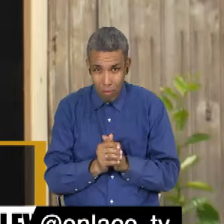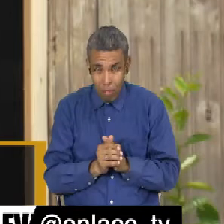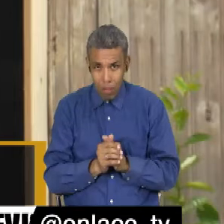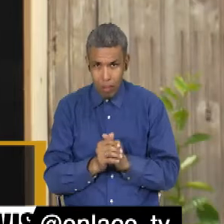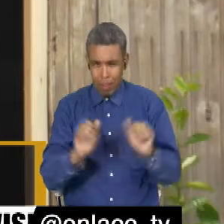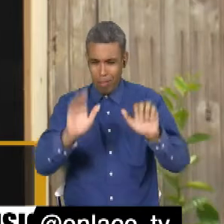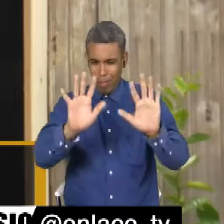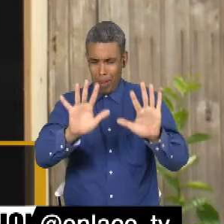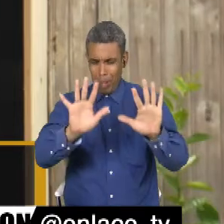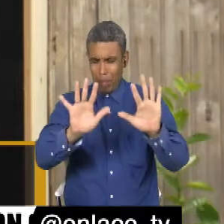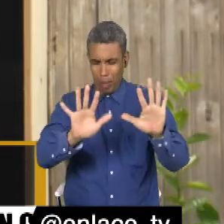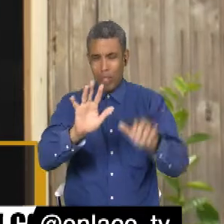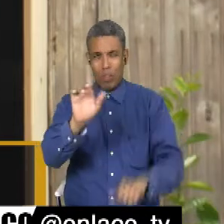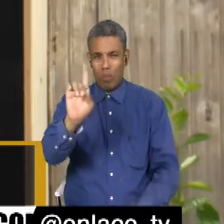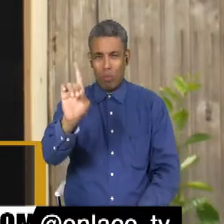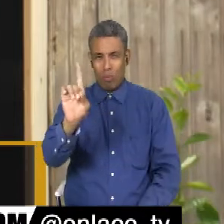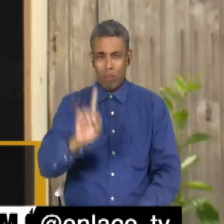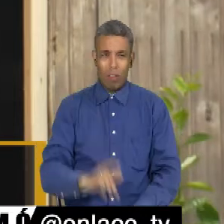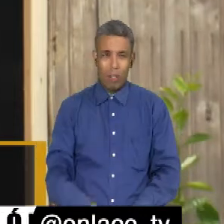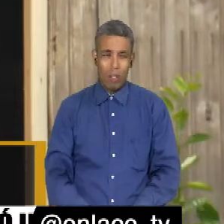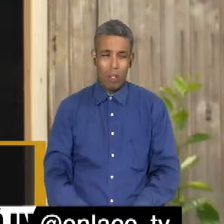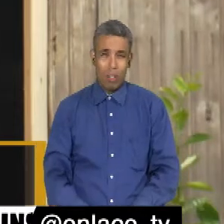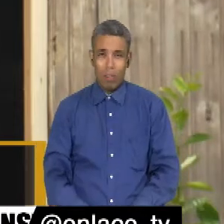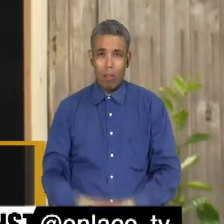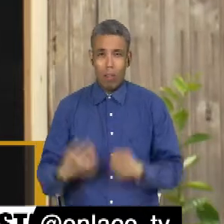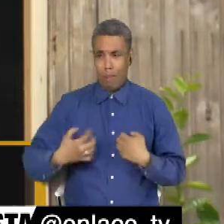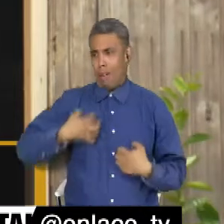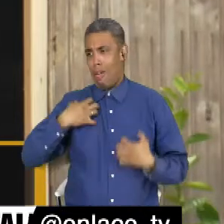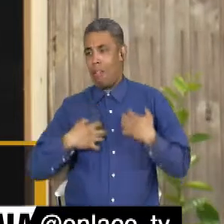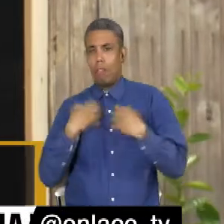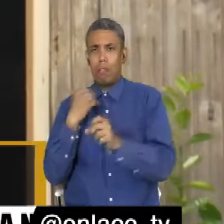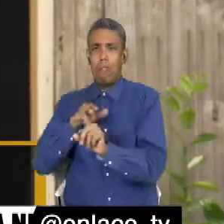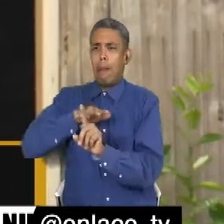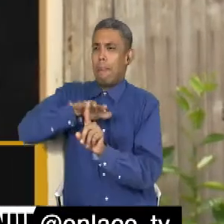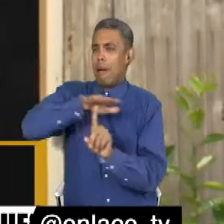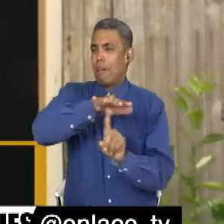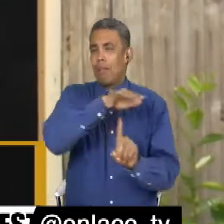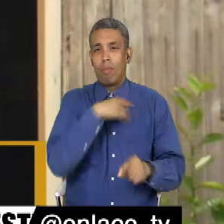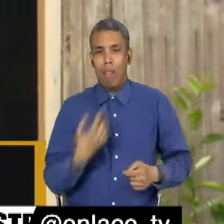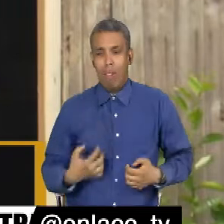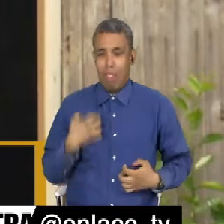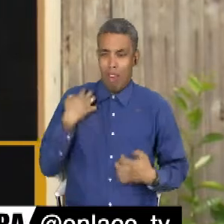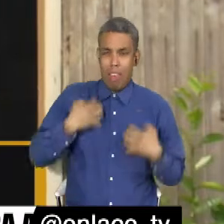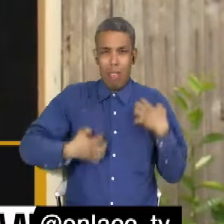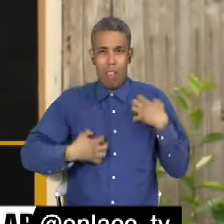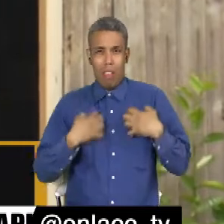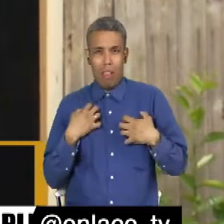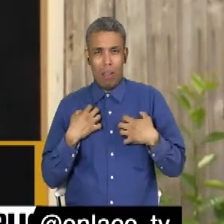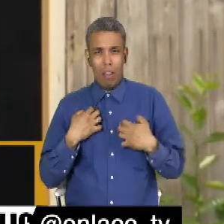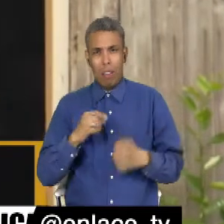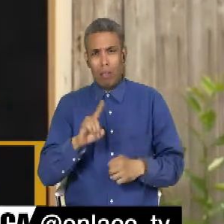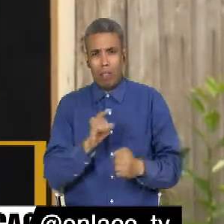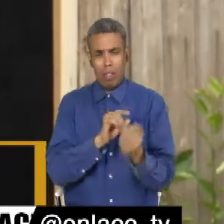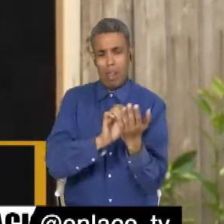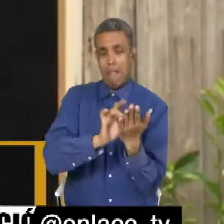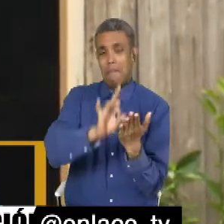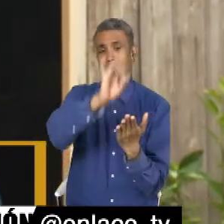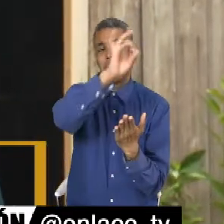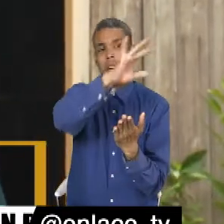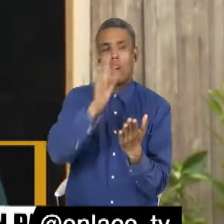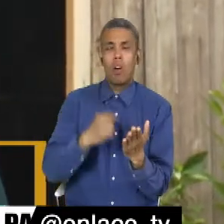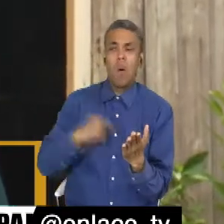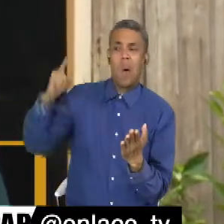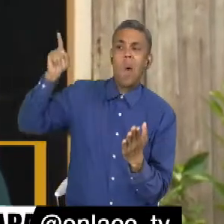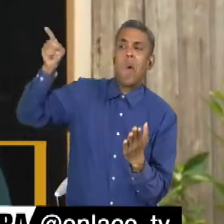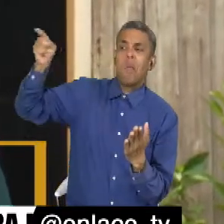un poquito esas cadenas, porque en verdad estamos creando falsas alarmas. Anoche enviaron un audio diciendo que en Carmelitas, Casades, se había